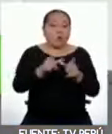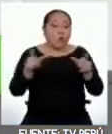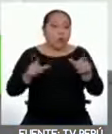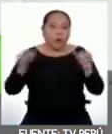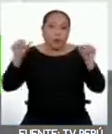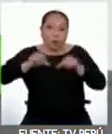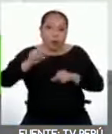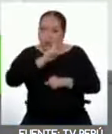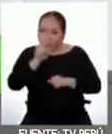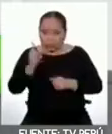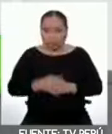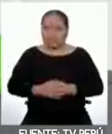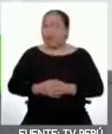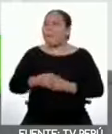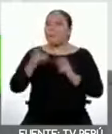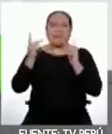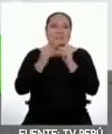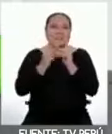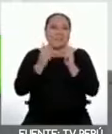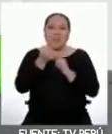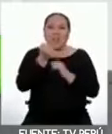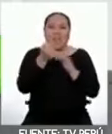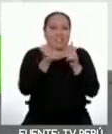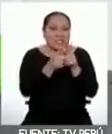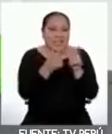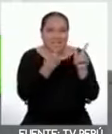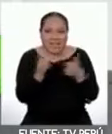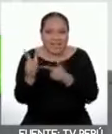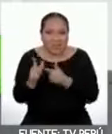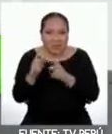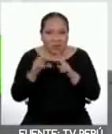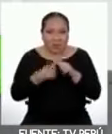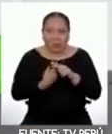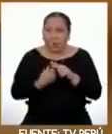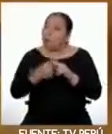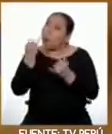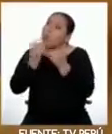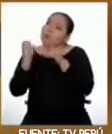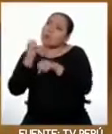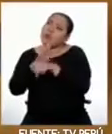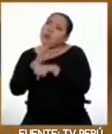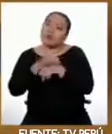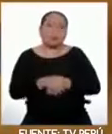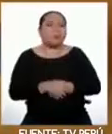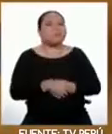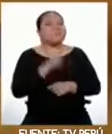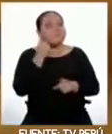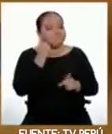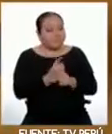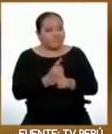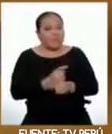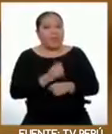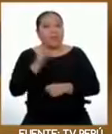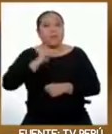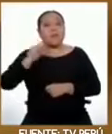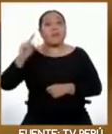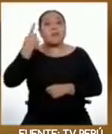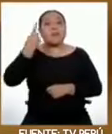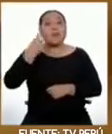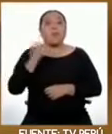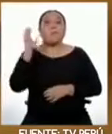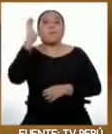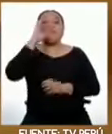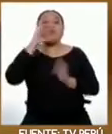empezar. Perfecto, ya estamos casi listos para empezar. ¿Nos da unos últimos consejos? Claro, en primer lugar,